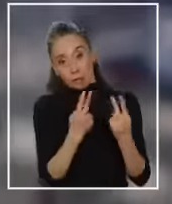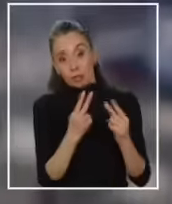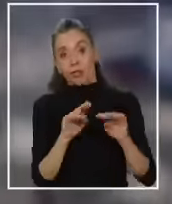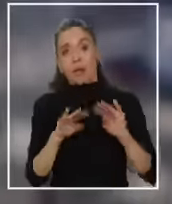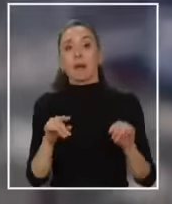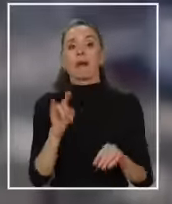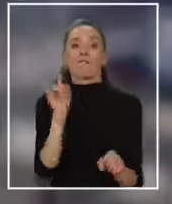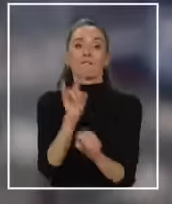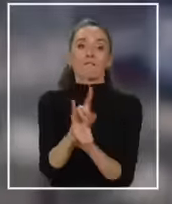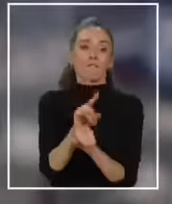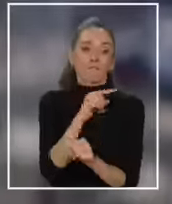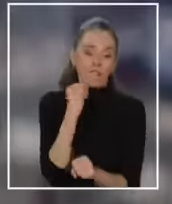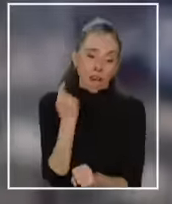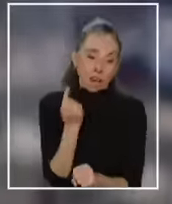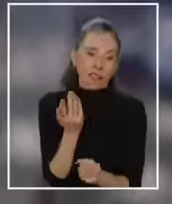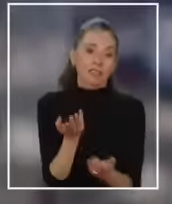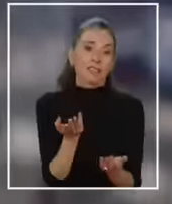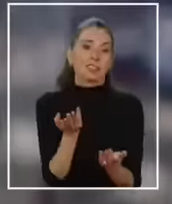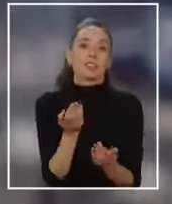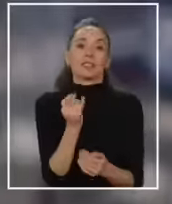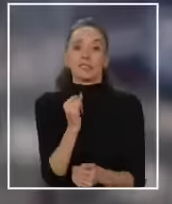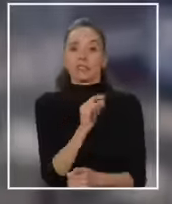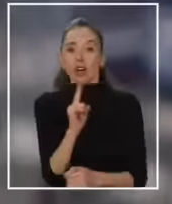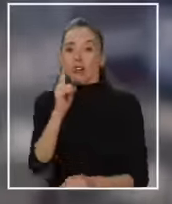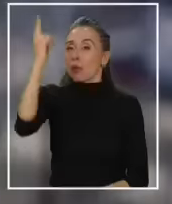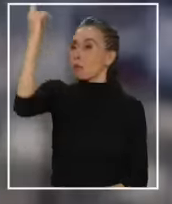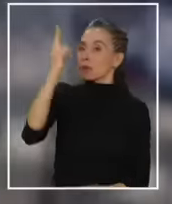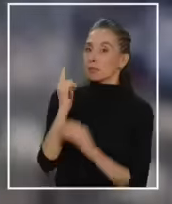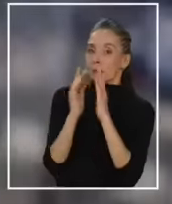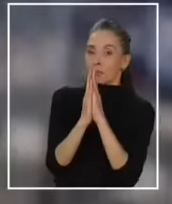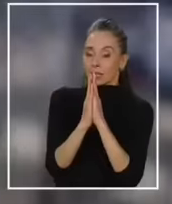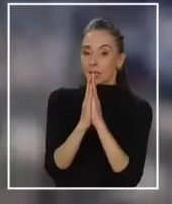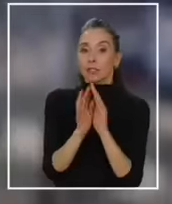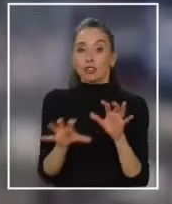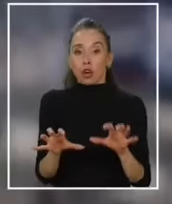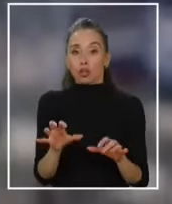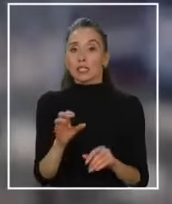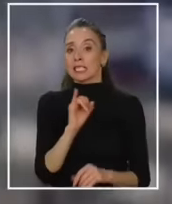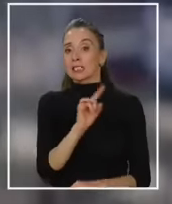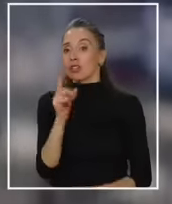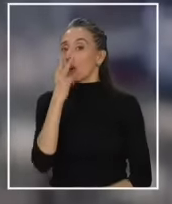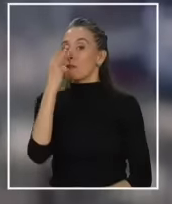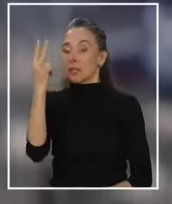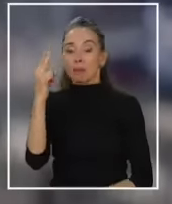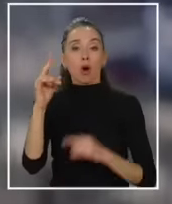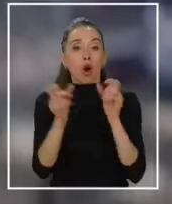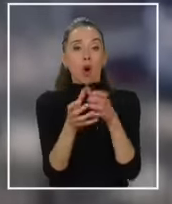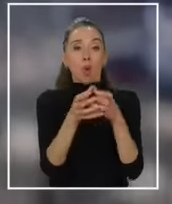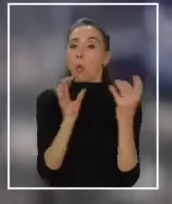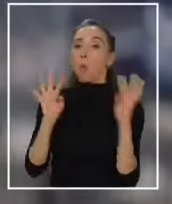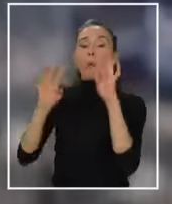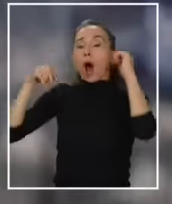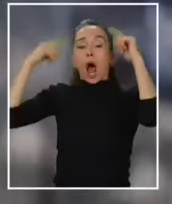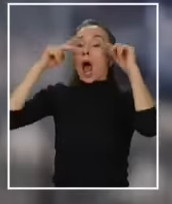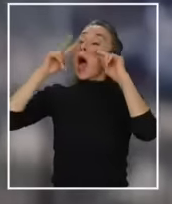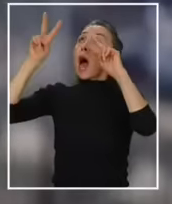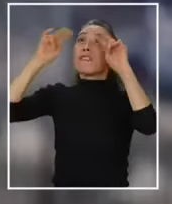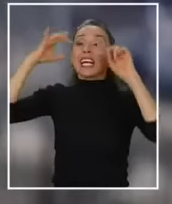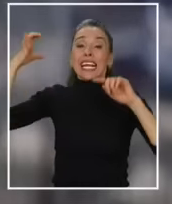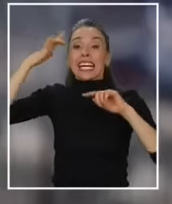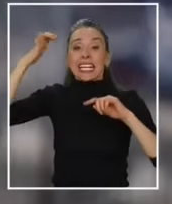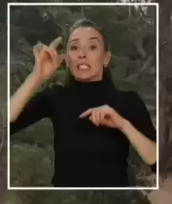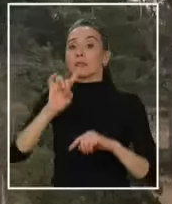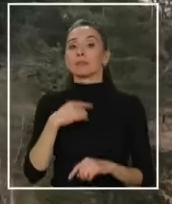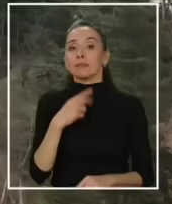del fraude, de si existieron o no las apariciones, de las cosas que vimos o no, psicosis colectiva o no, con lo que yo me